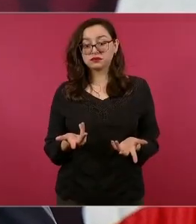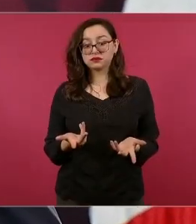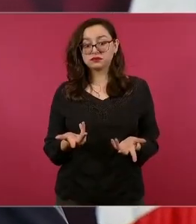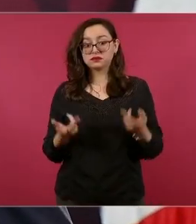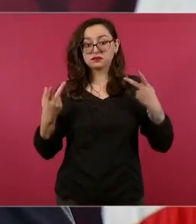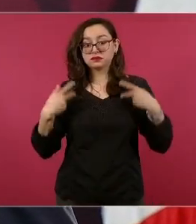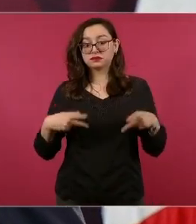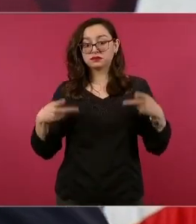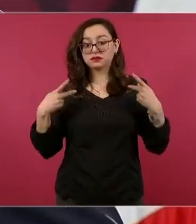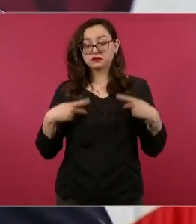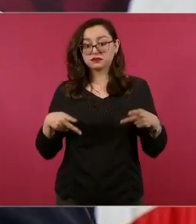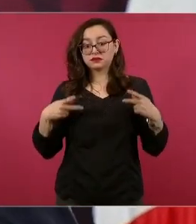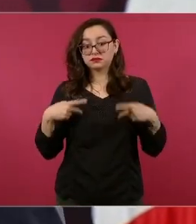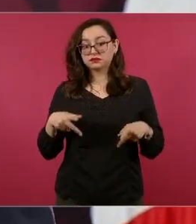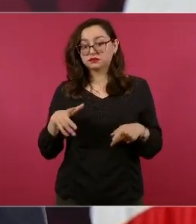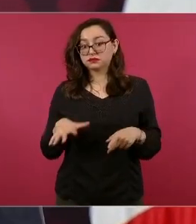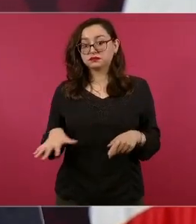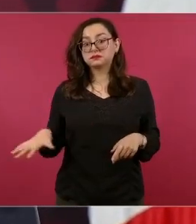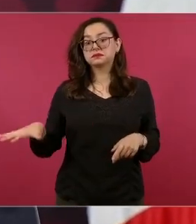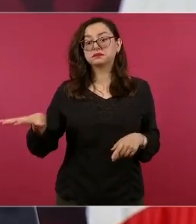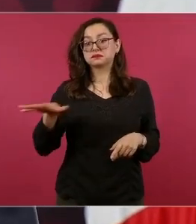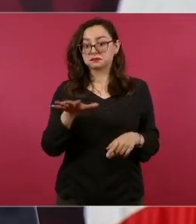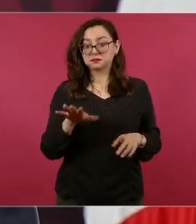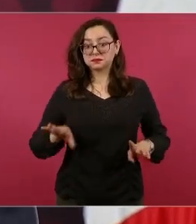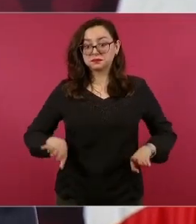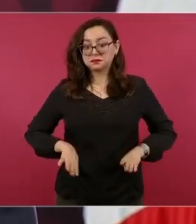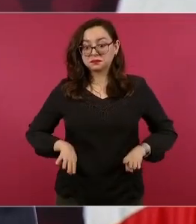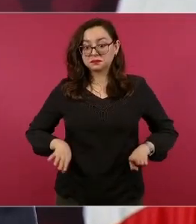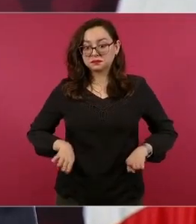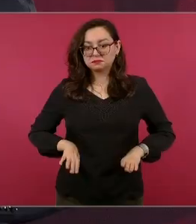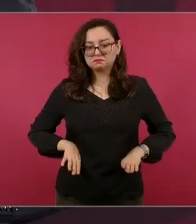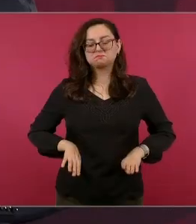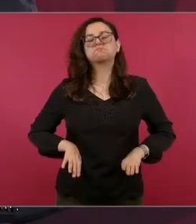la gente se portó muy bien,